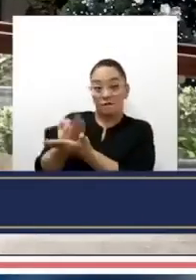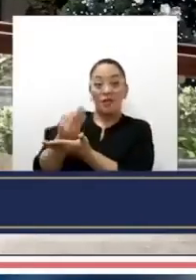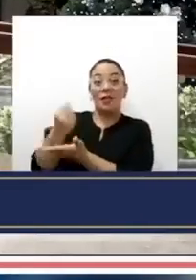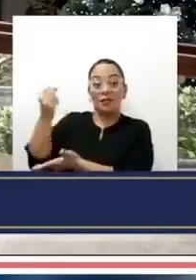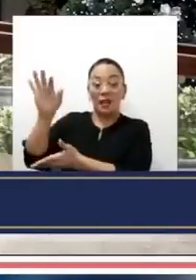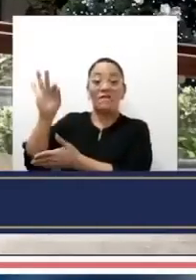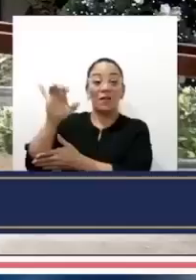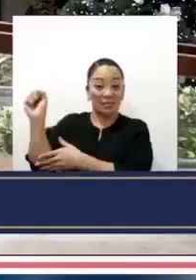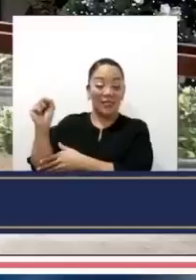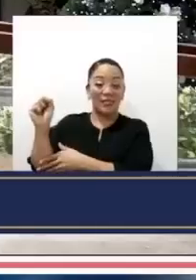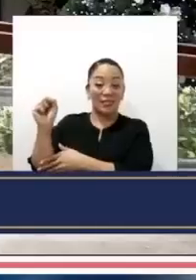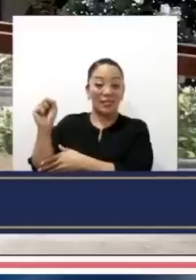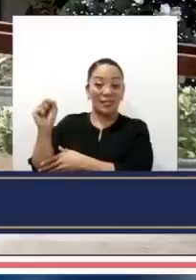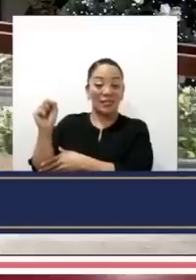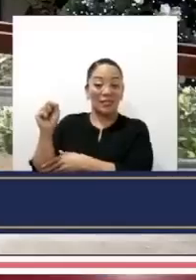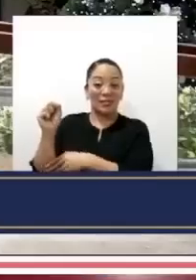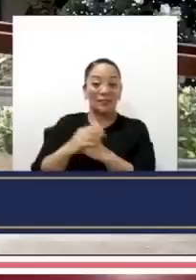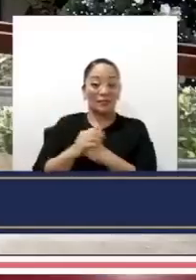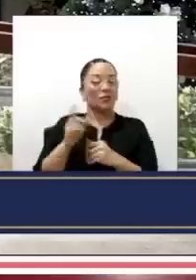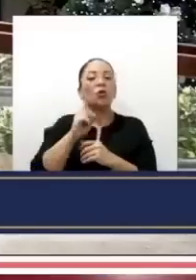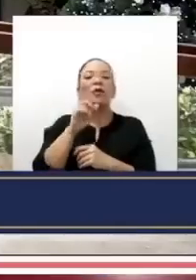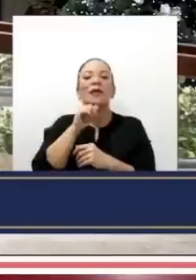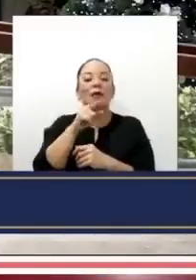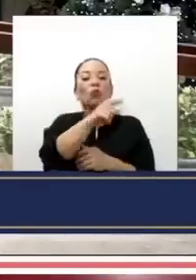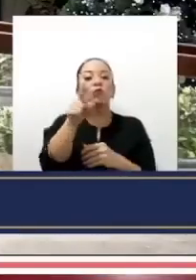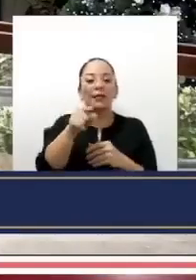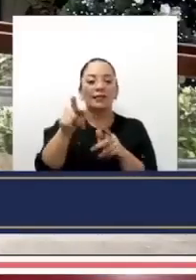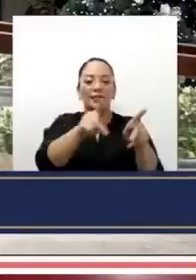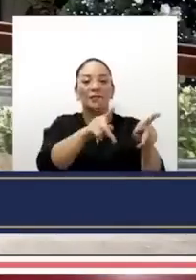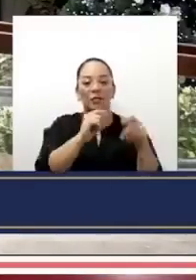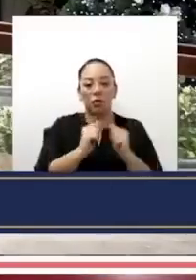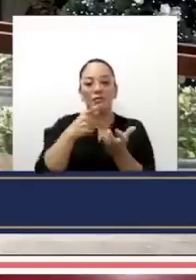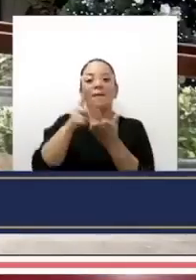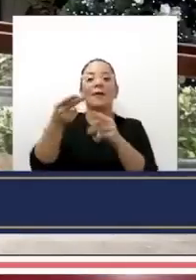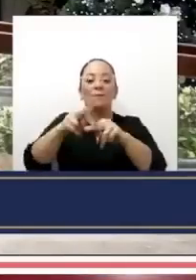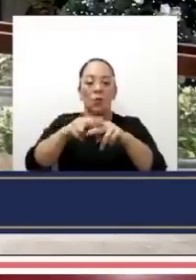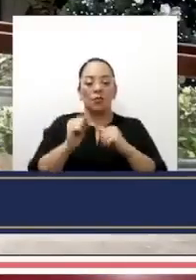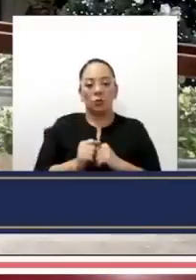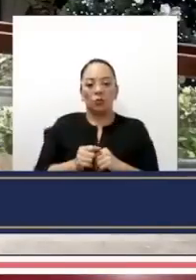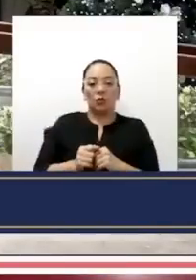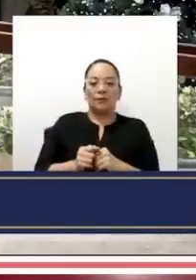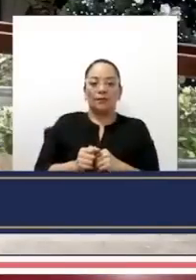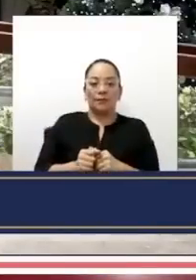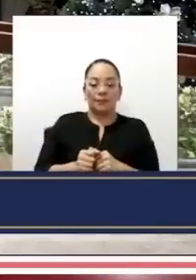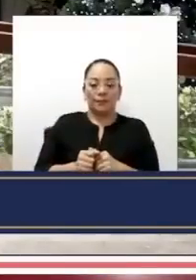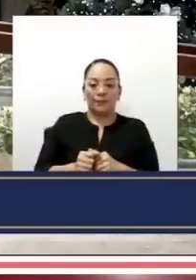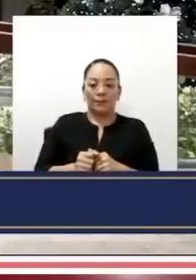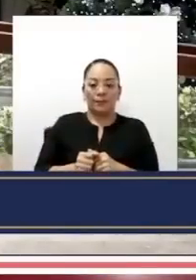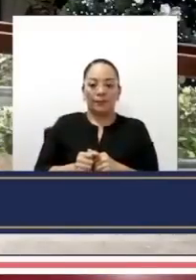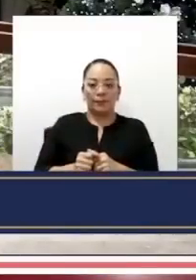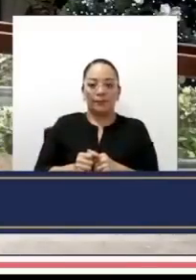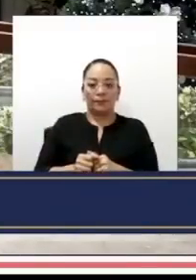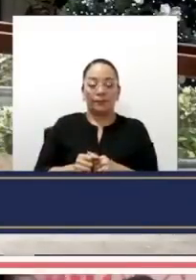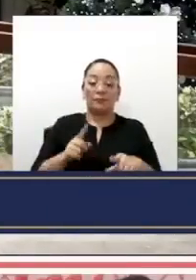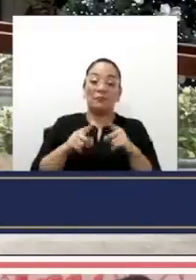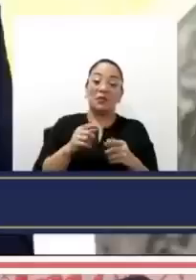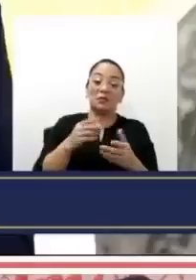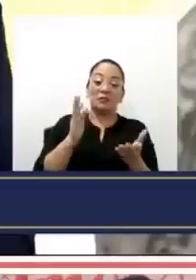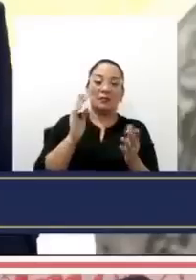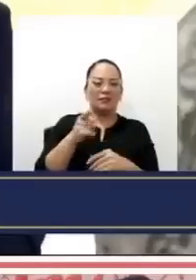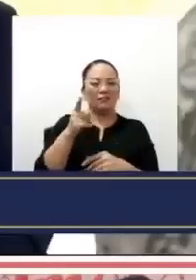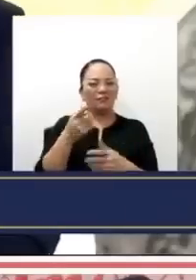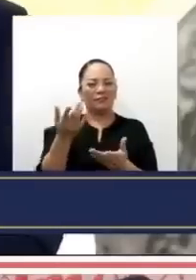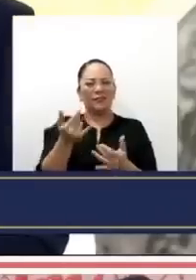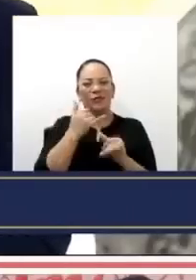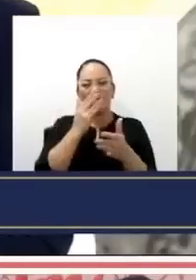No, lo financia el FES, no, lo financia usted en su casa. Pero qué dicha que denuncien que me equivoqué de la nacionalidad de alguien. La